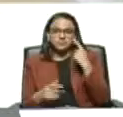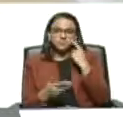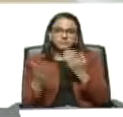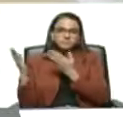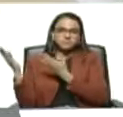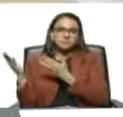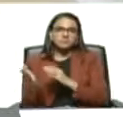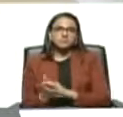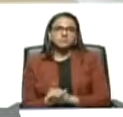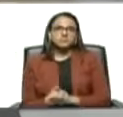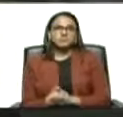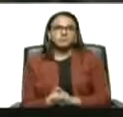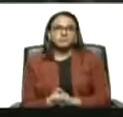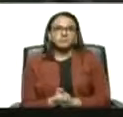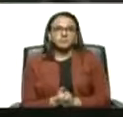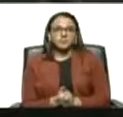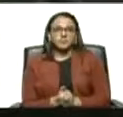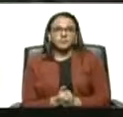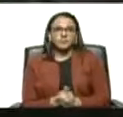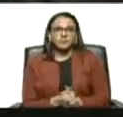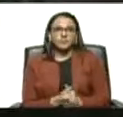Pereira.